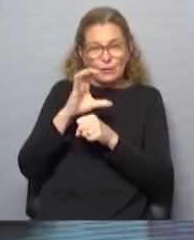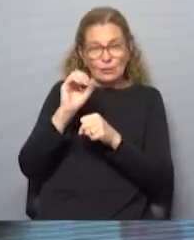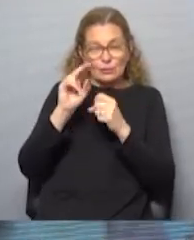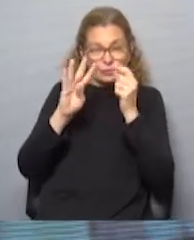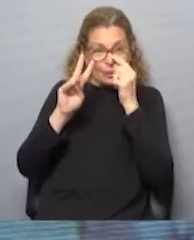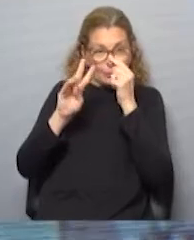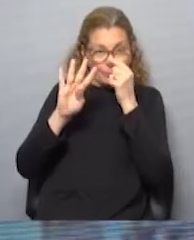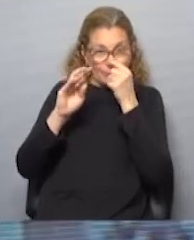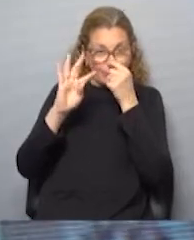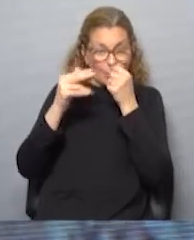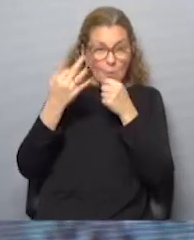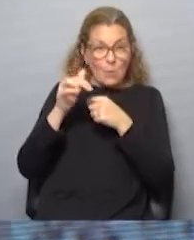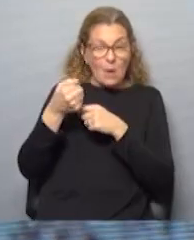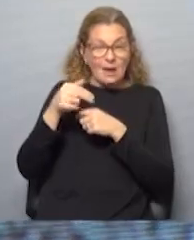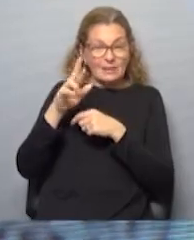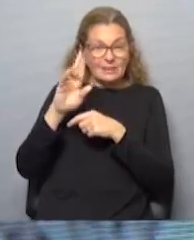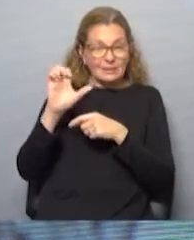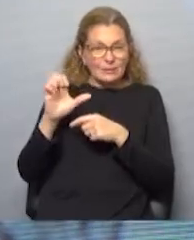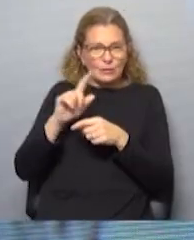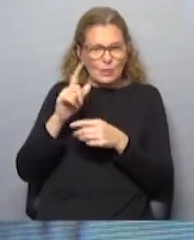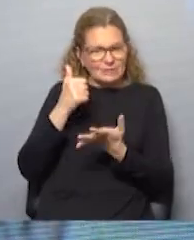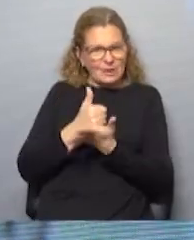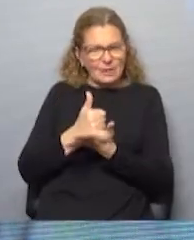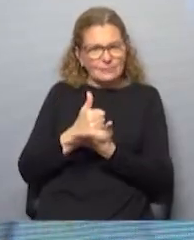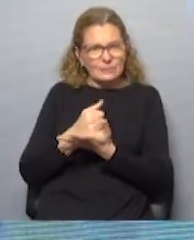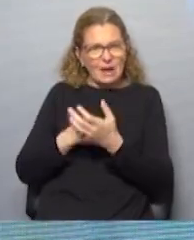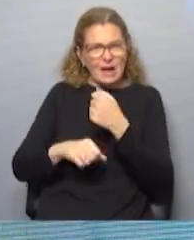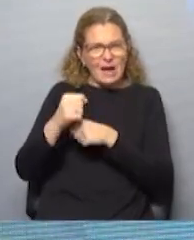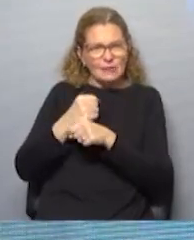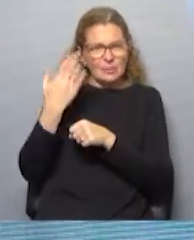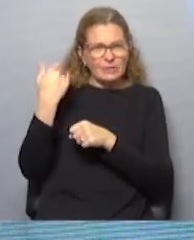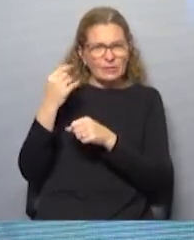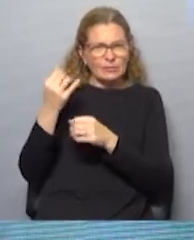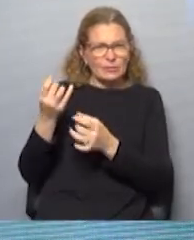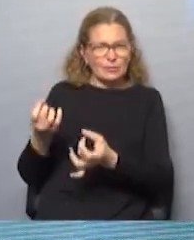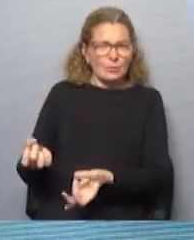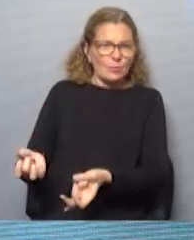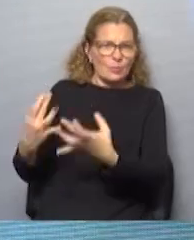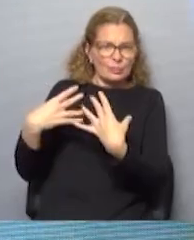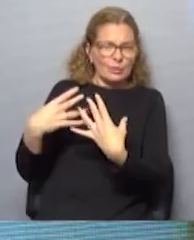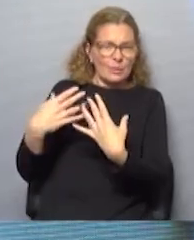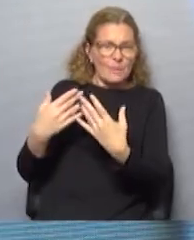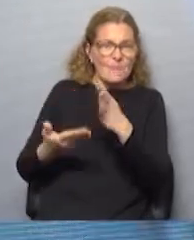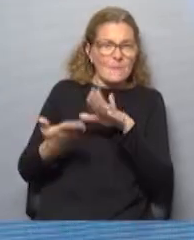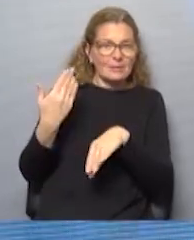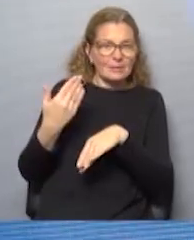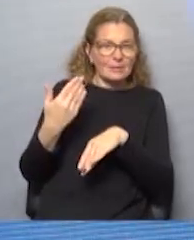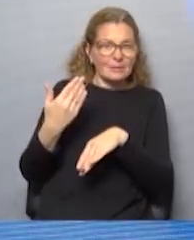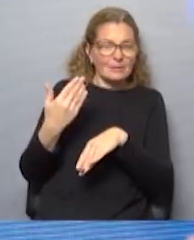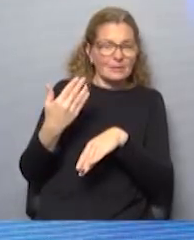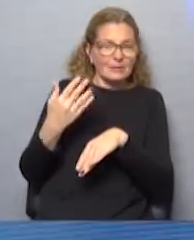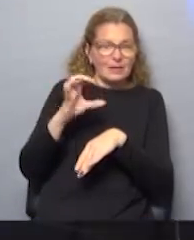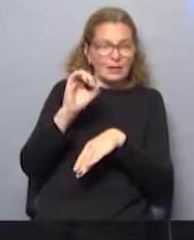no existía o era prácticamente inexistente hoy el año pasado se exportó más software que eso -ha en dólares